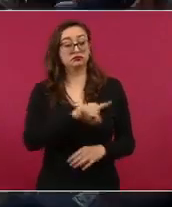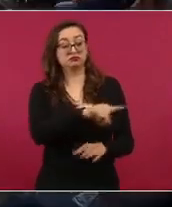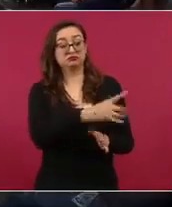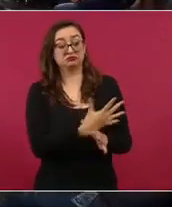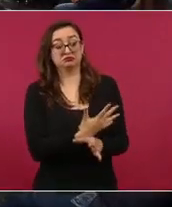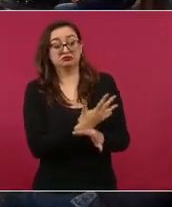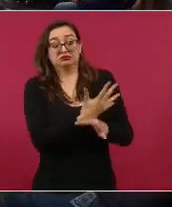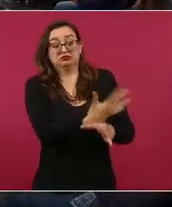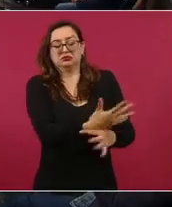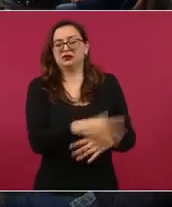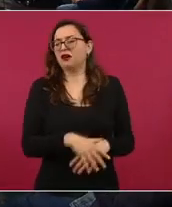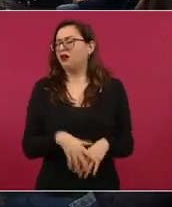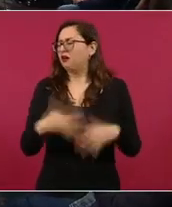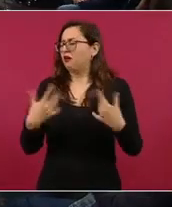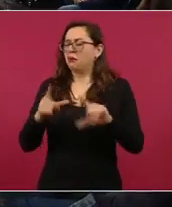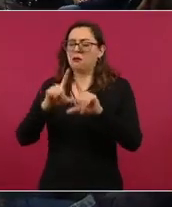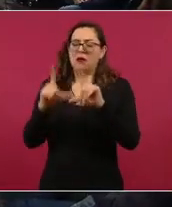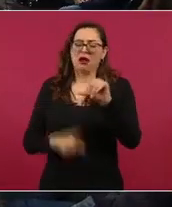dictadura. Imagínense,